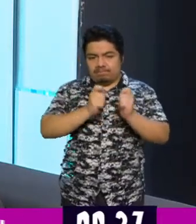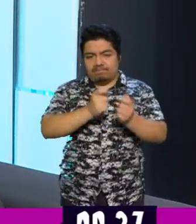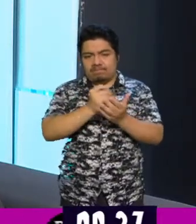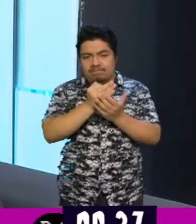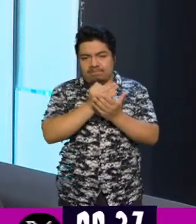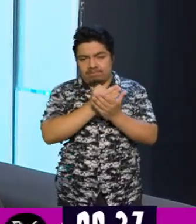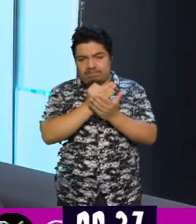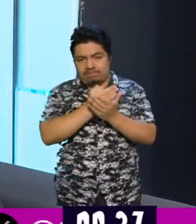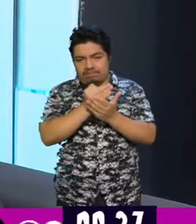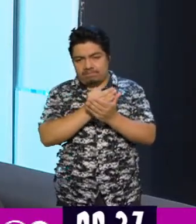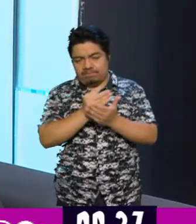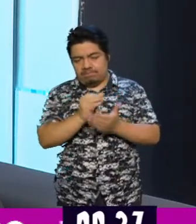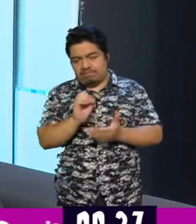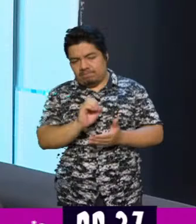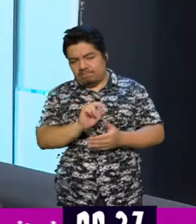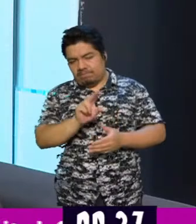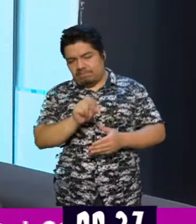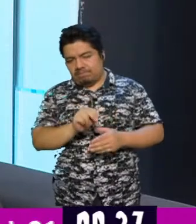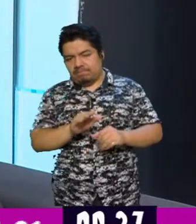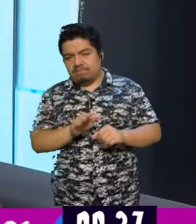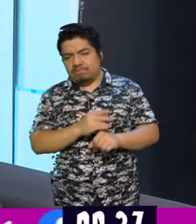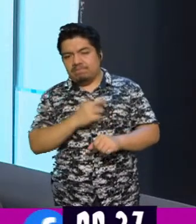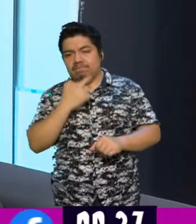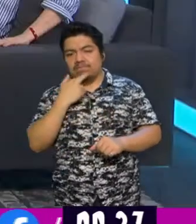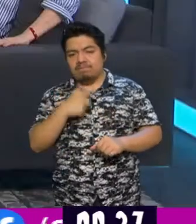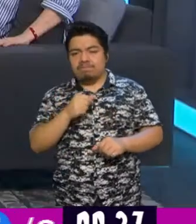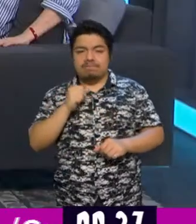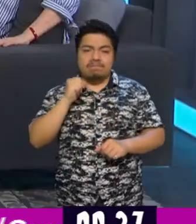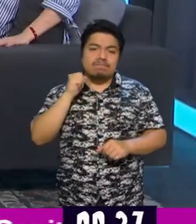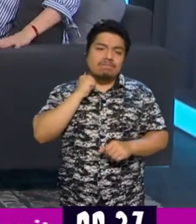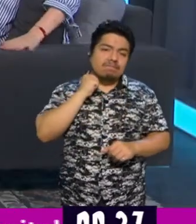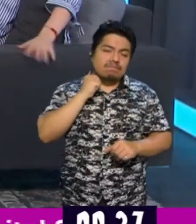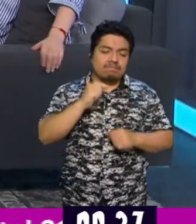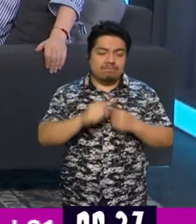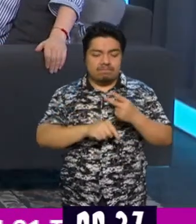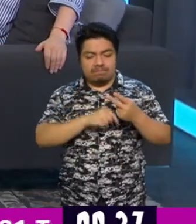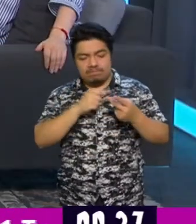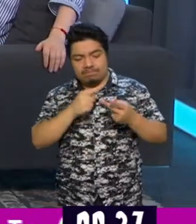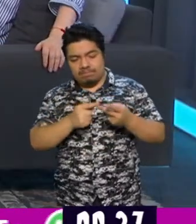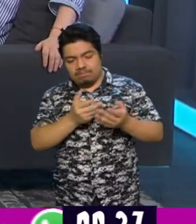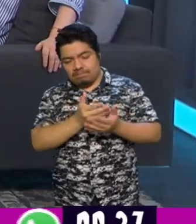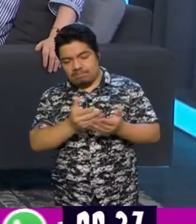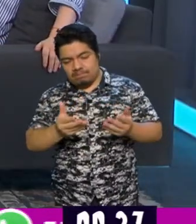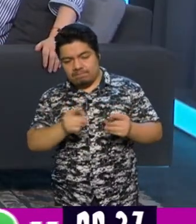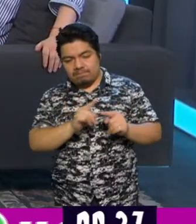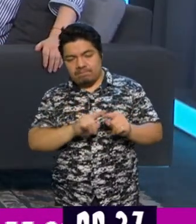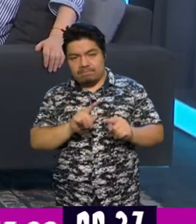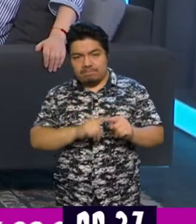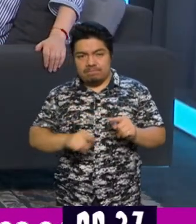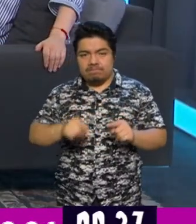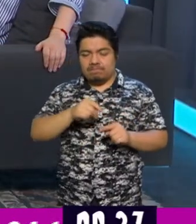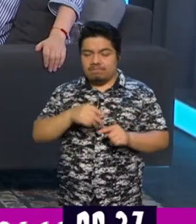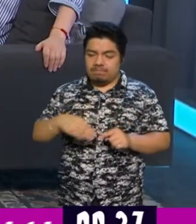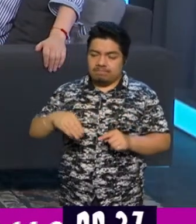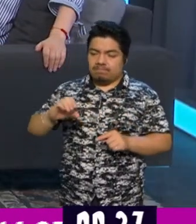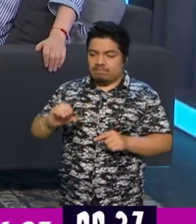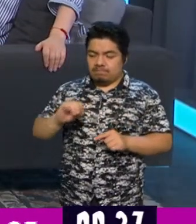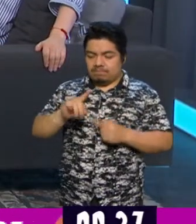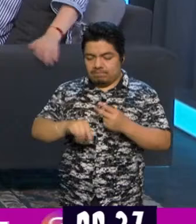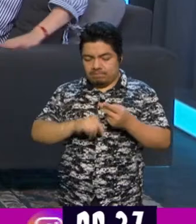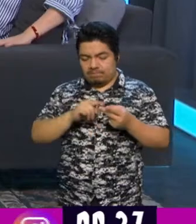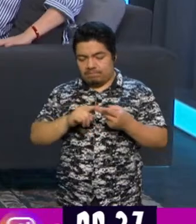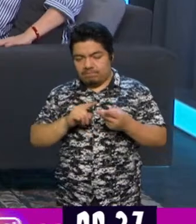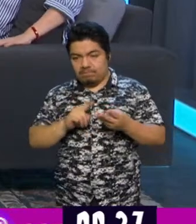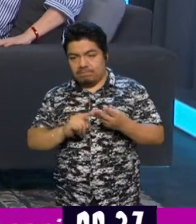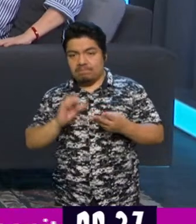Que por qué no votamos en el Senado, les damos cancha a los de Movimiento Ciudadano en la Cámara de